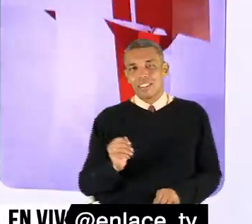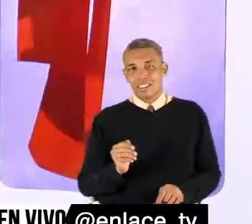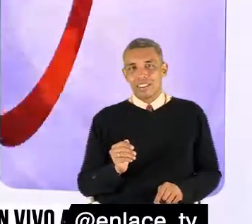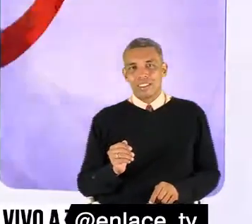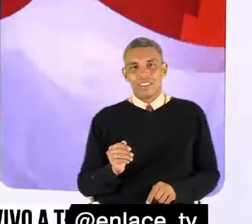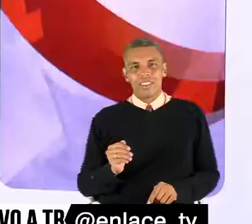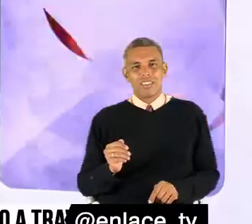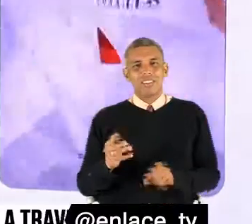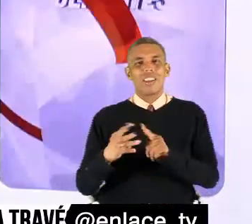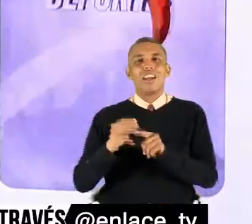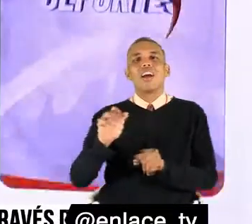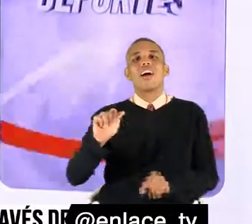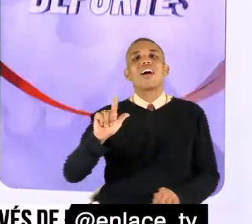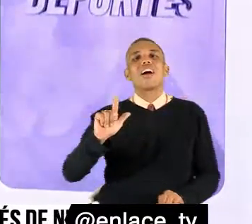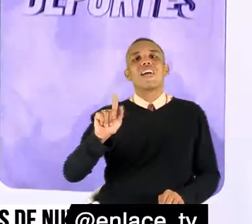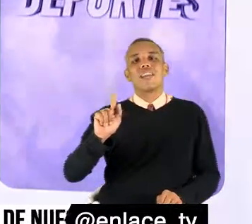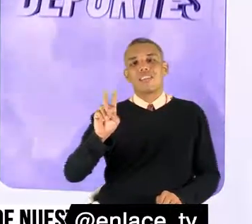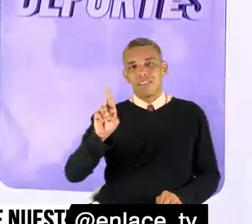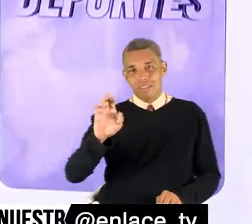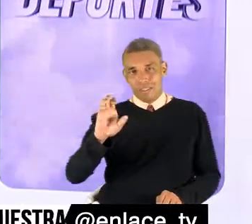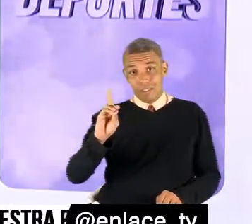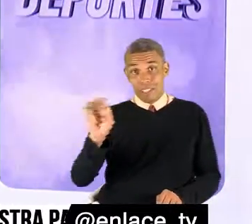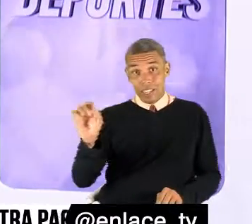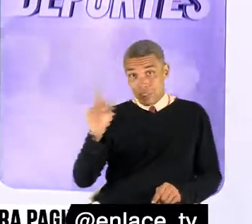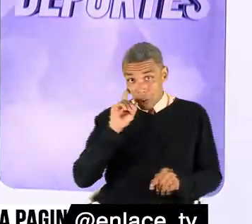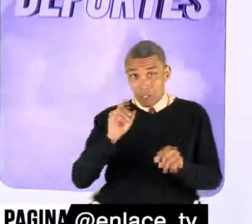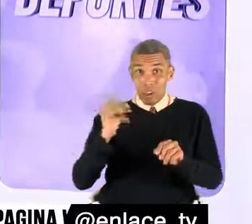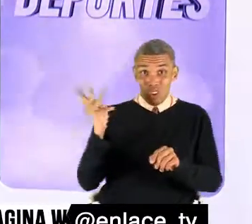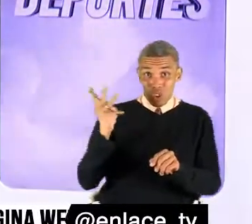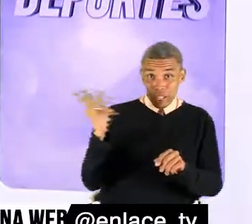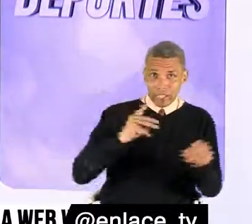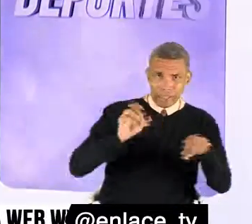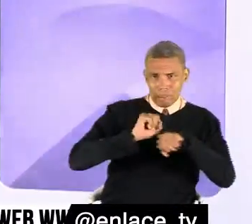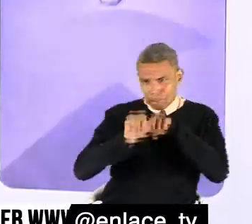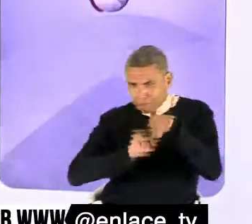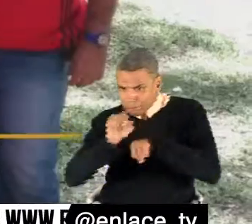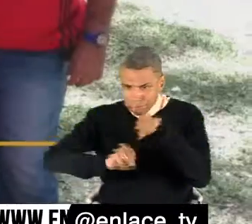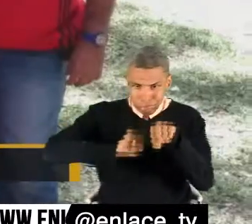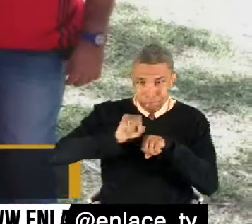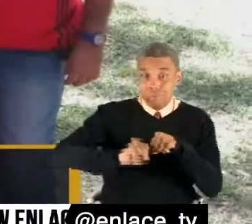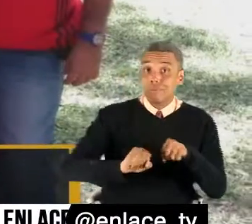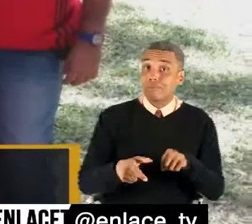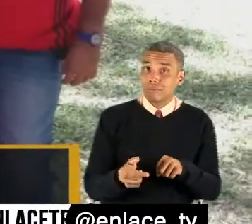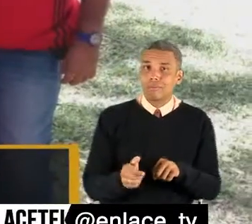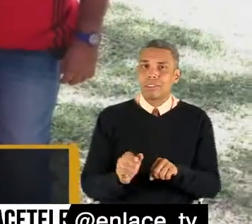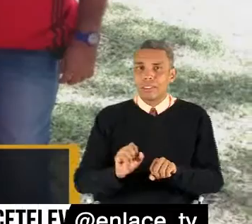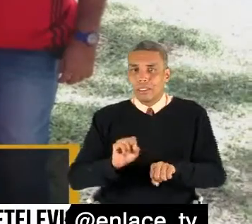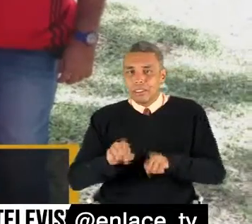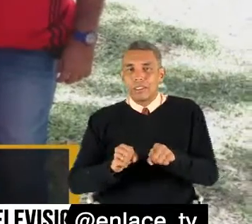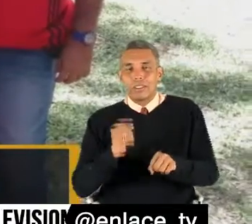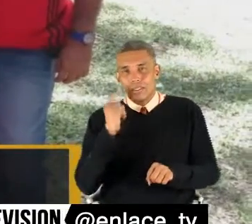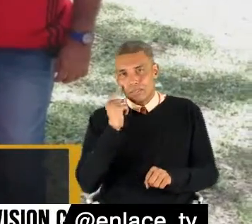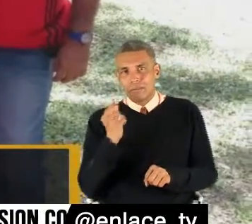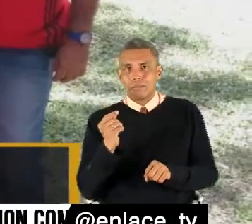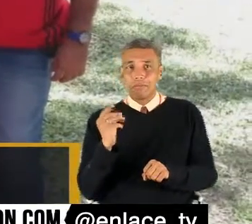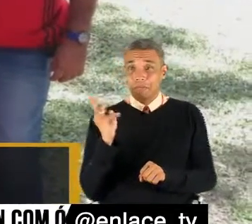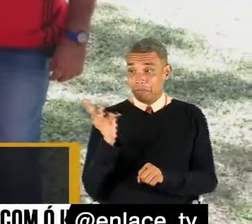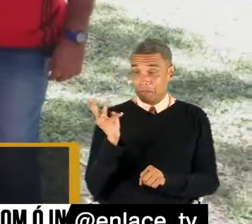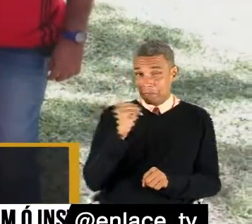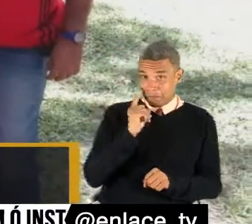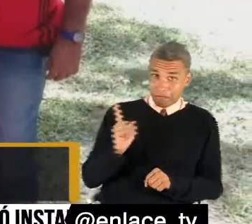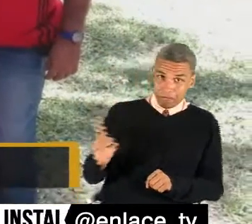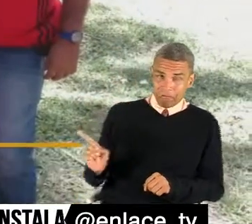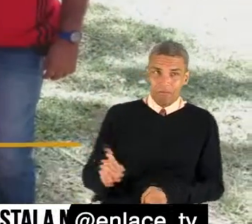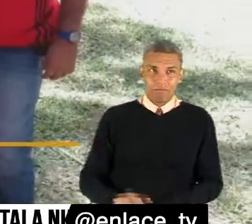casa, Alfredo Serrano, también practicando esta disciplina deportiva. Ellos son Indira, Eder, Ainara, Kevin